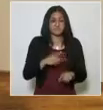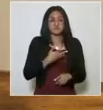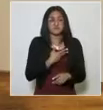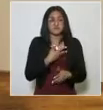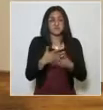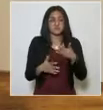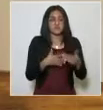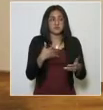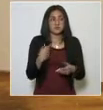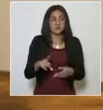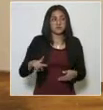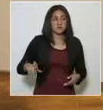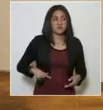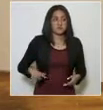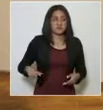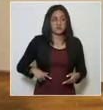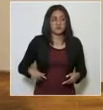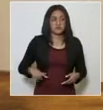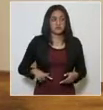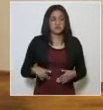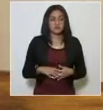movimiento.